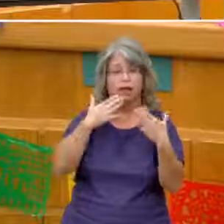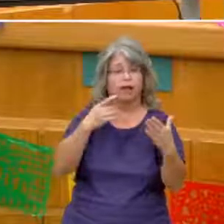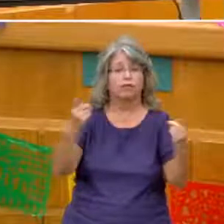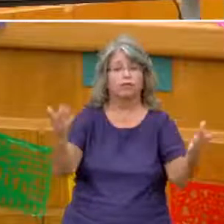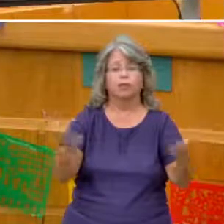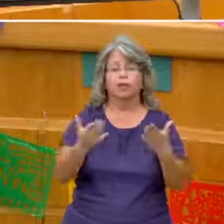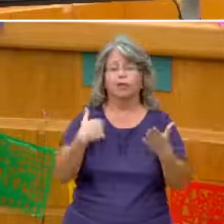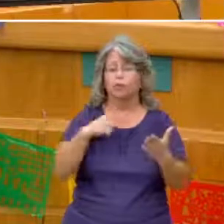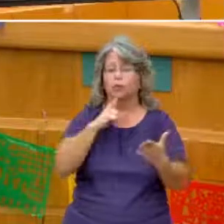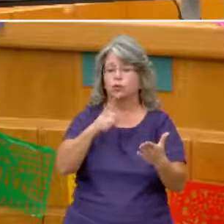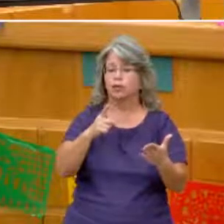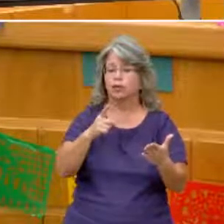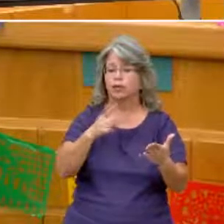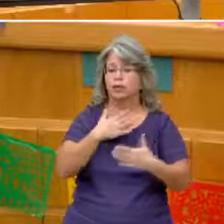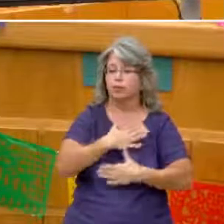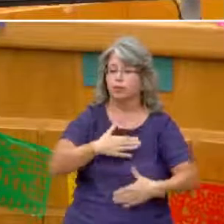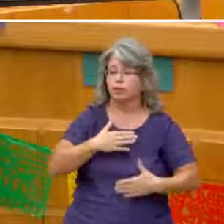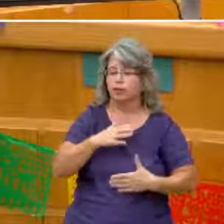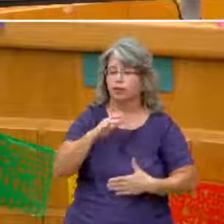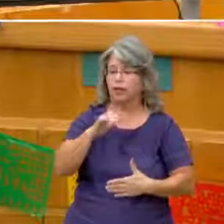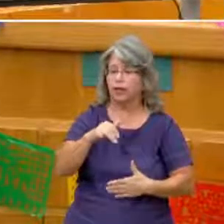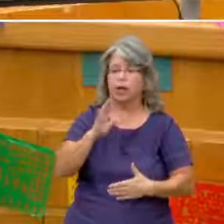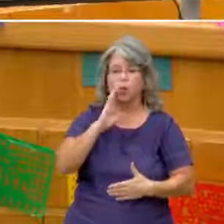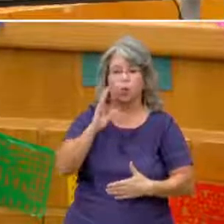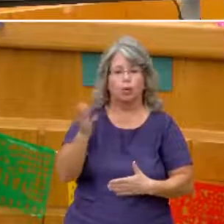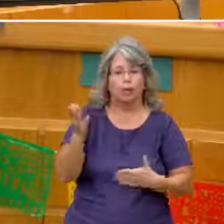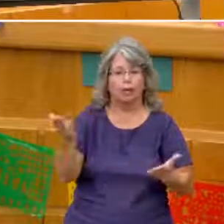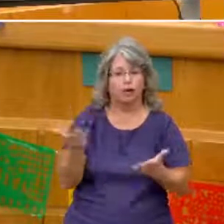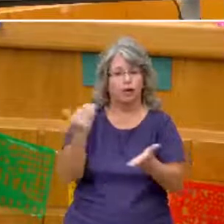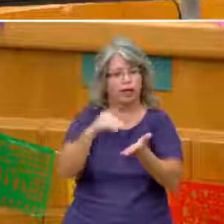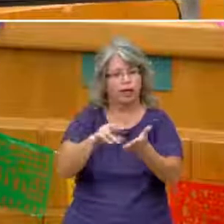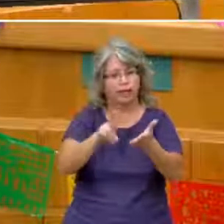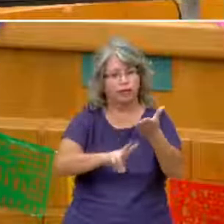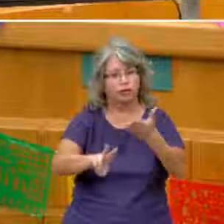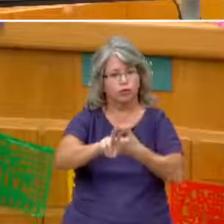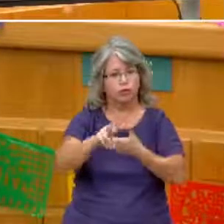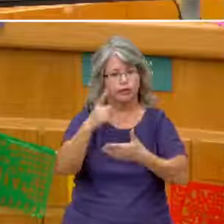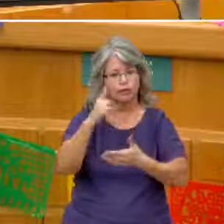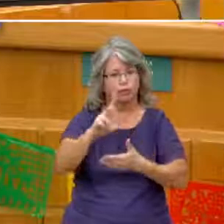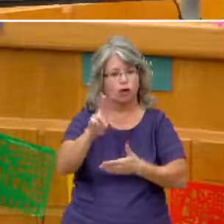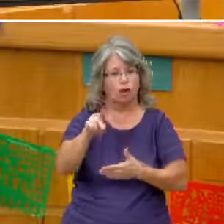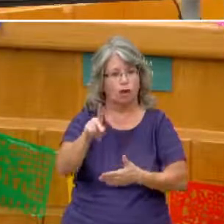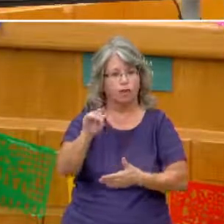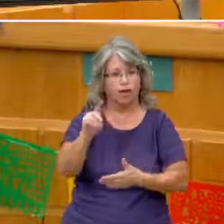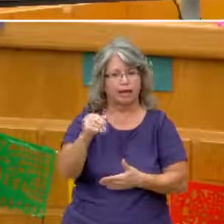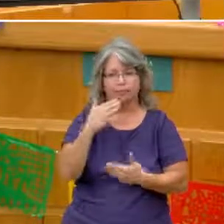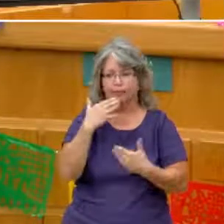really appreciate it, and we will be back in 2 weeks for our COVID-19 update. Thank you.